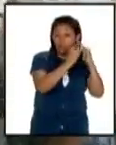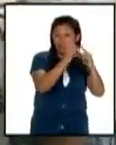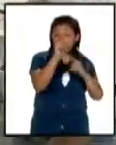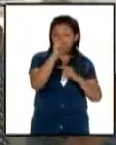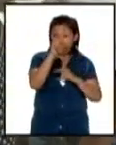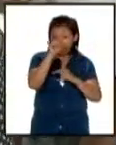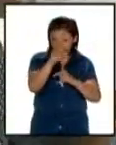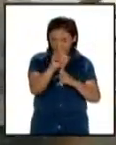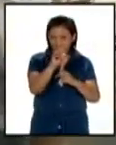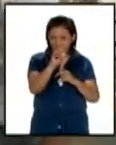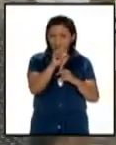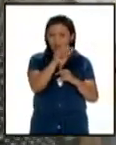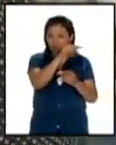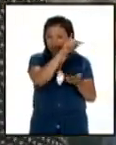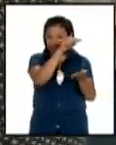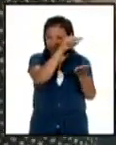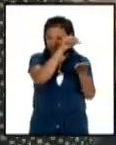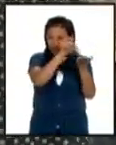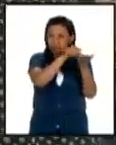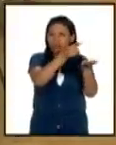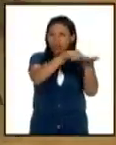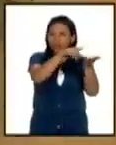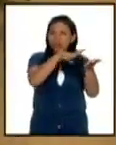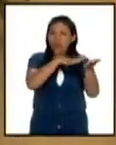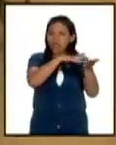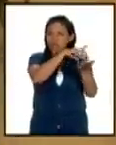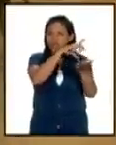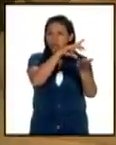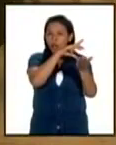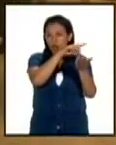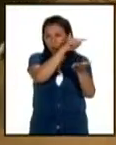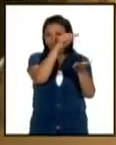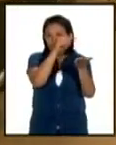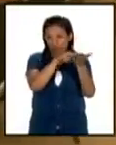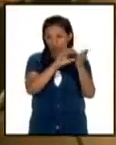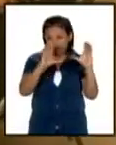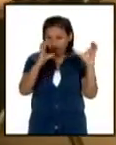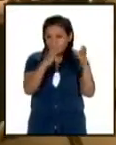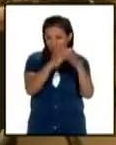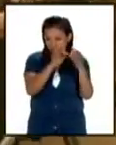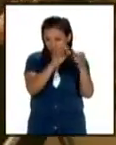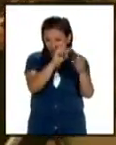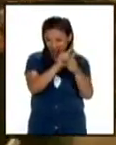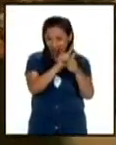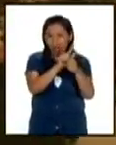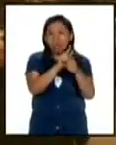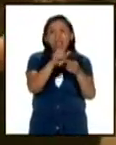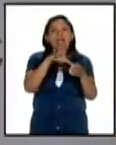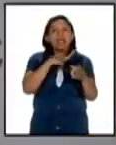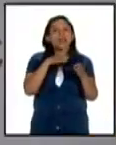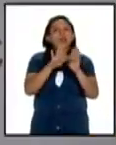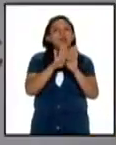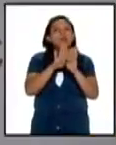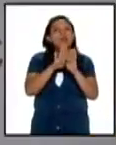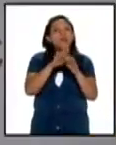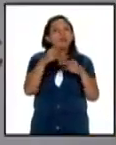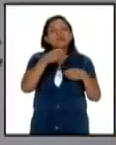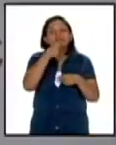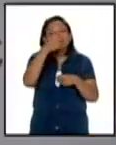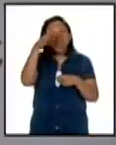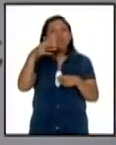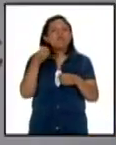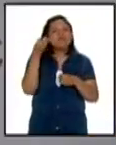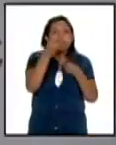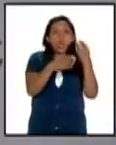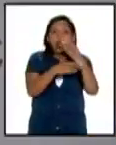se encuentra la sede de esta organización social, que además de devolver la dignidad a las personas mayores, las dota de lo necesario para la